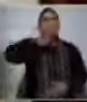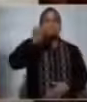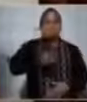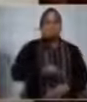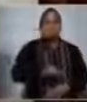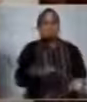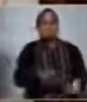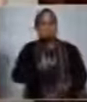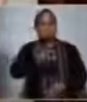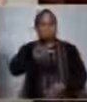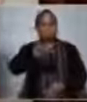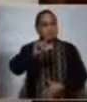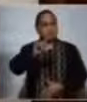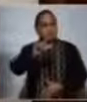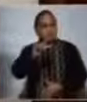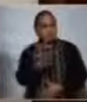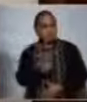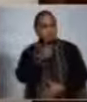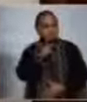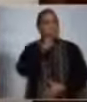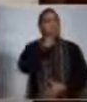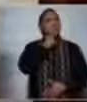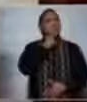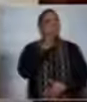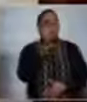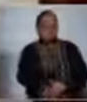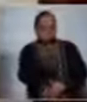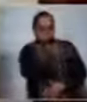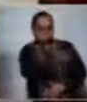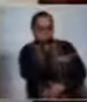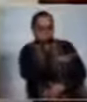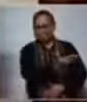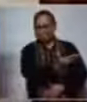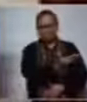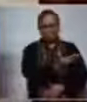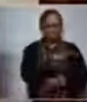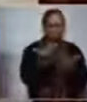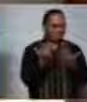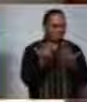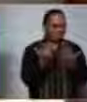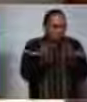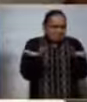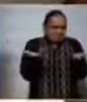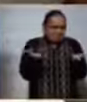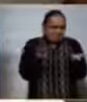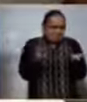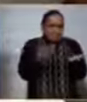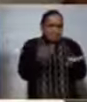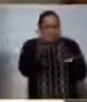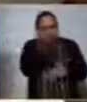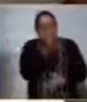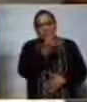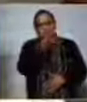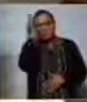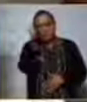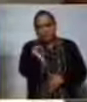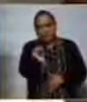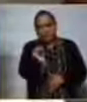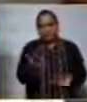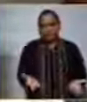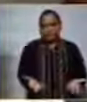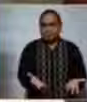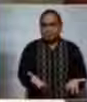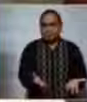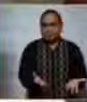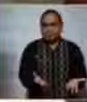sé si Alito tenga dignidad, porque dice respeto a la dignidad, pero no, yo creo que ni... Hay presunción de inocencia, no, pero hay que decir algo también, en estos delitos,